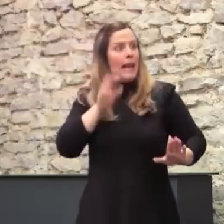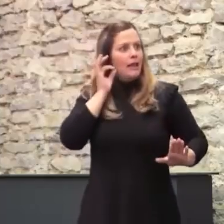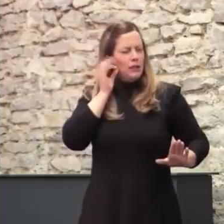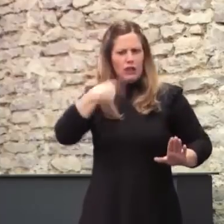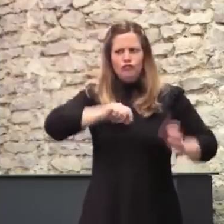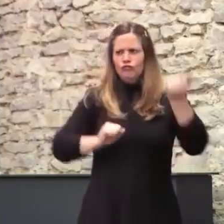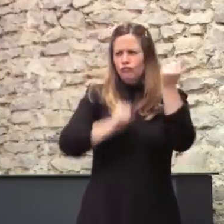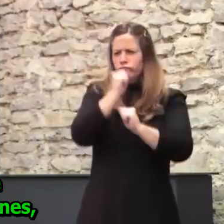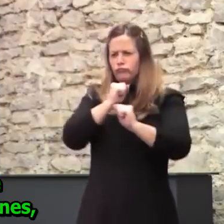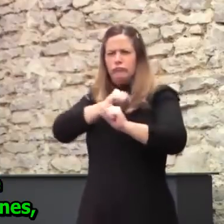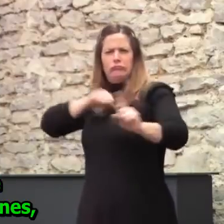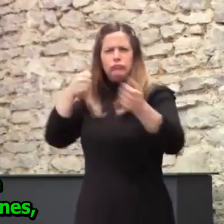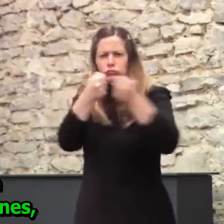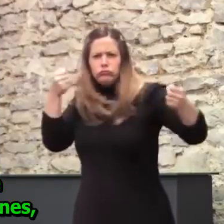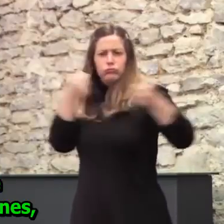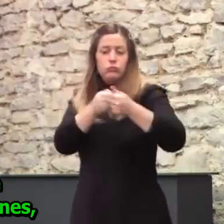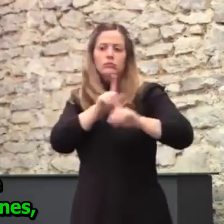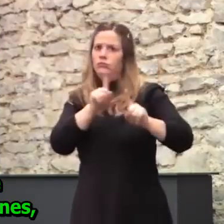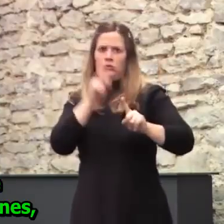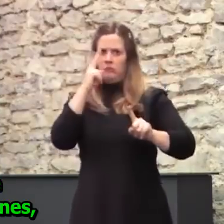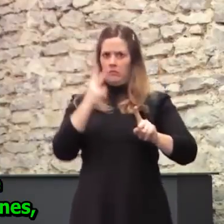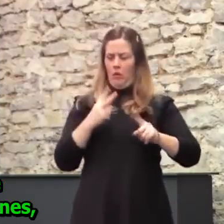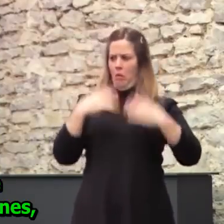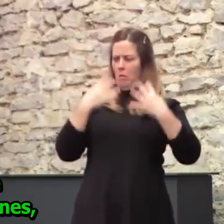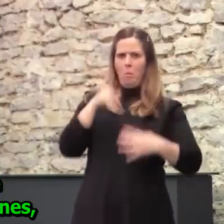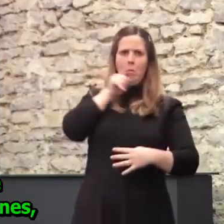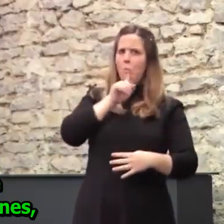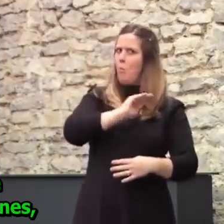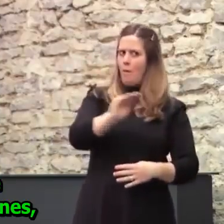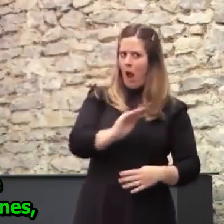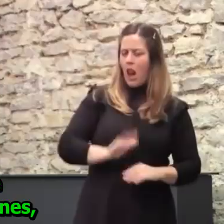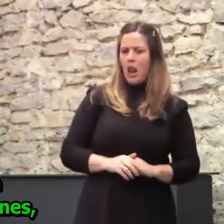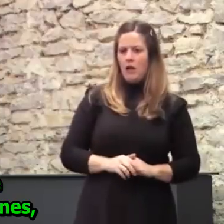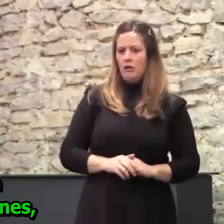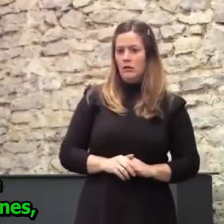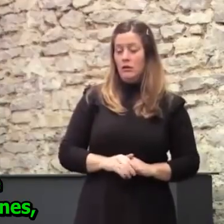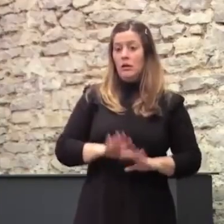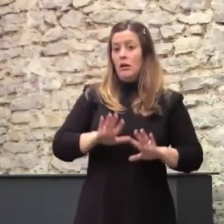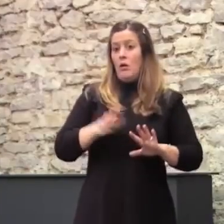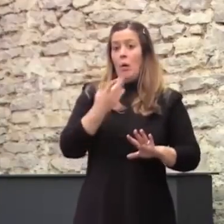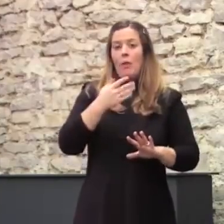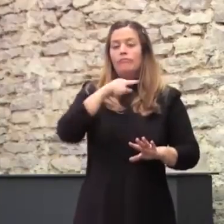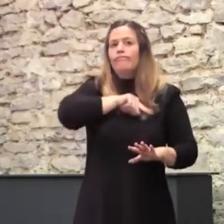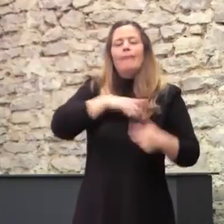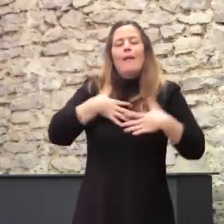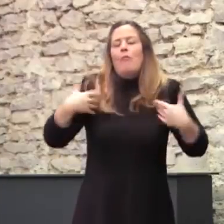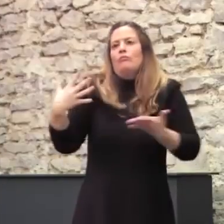Y que seamos violentas. Entonces, el problema está en que cuando una reprime todas las emociones,